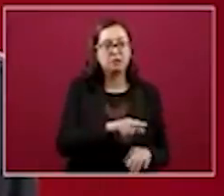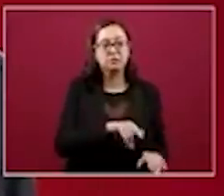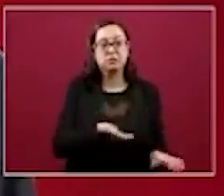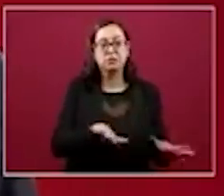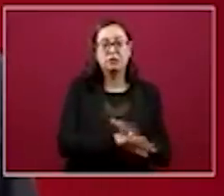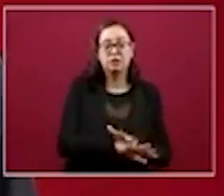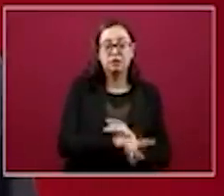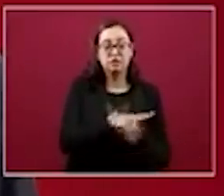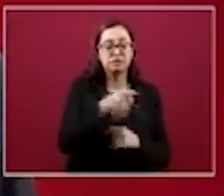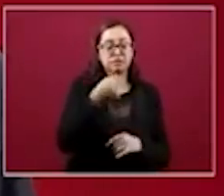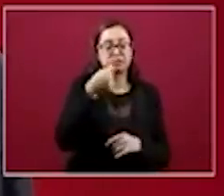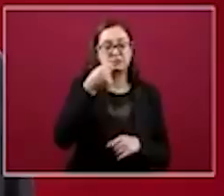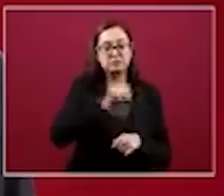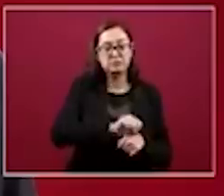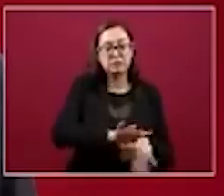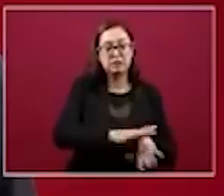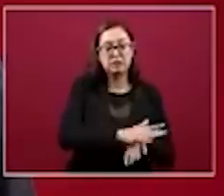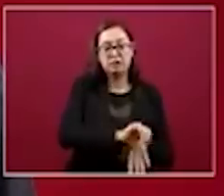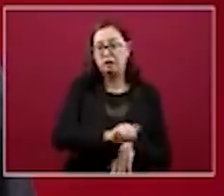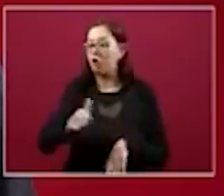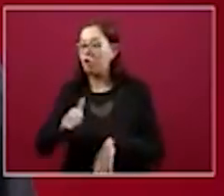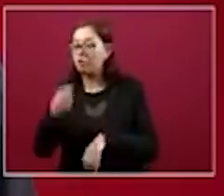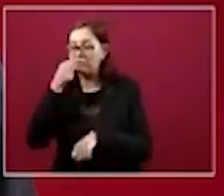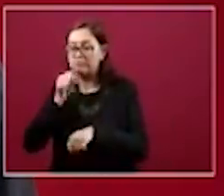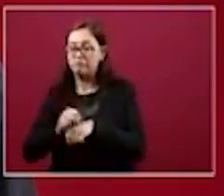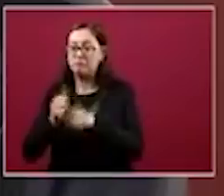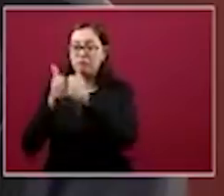que pasen de una secretaría a otra,